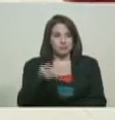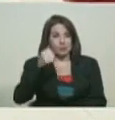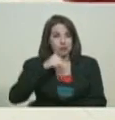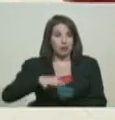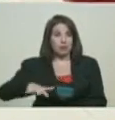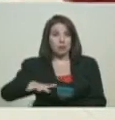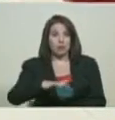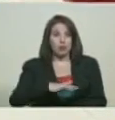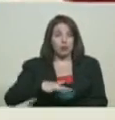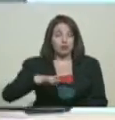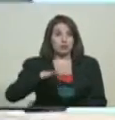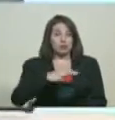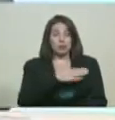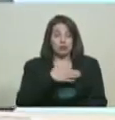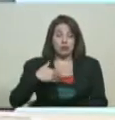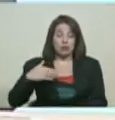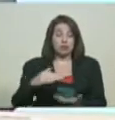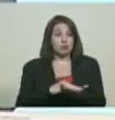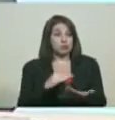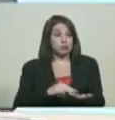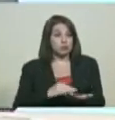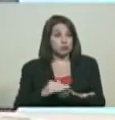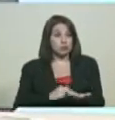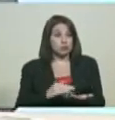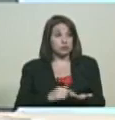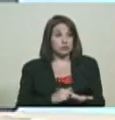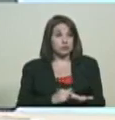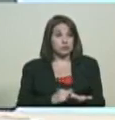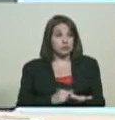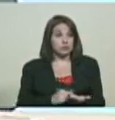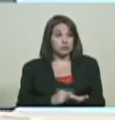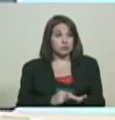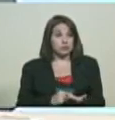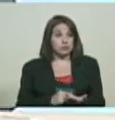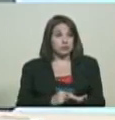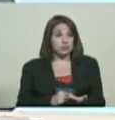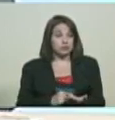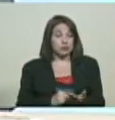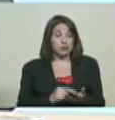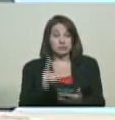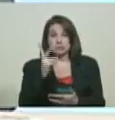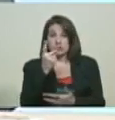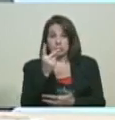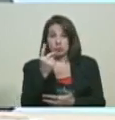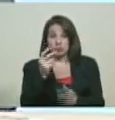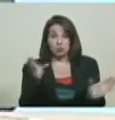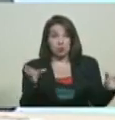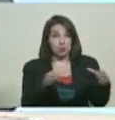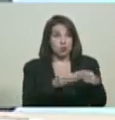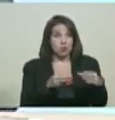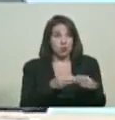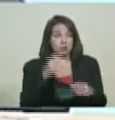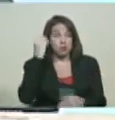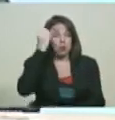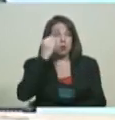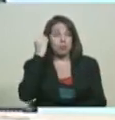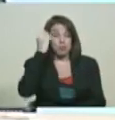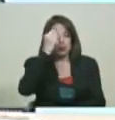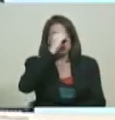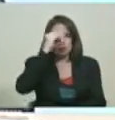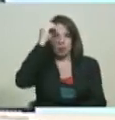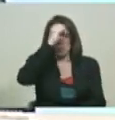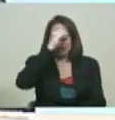que quiere soluciones el segundo gran sector social del país de opinión política